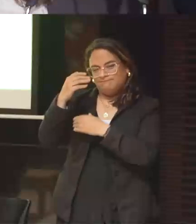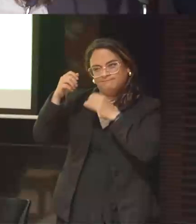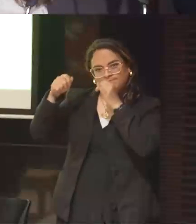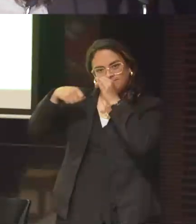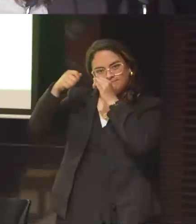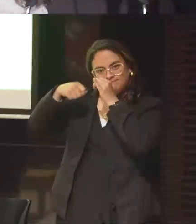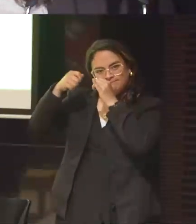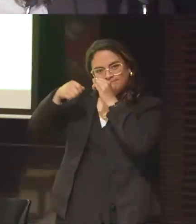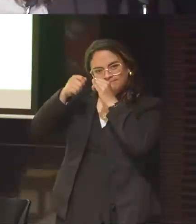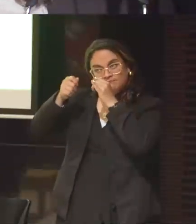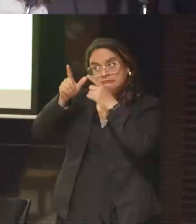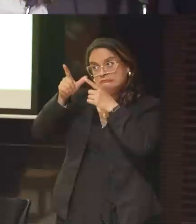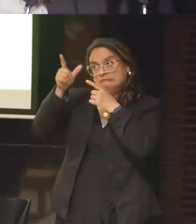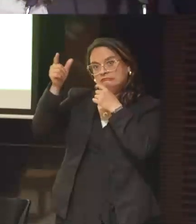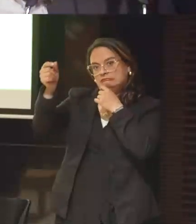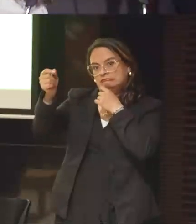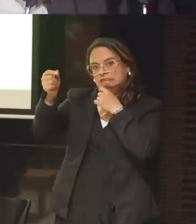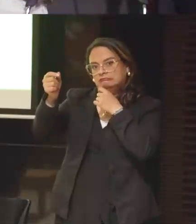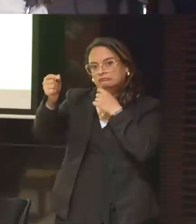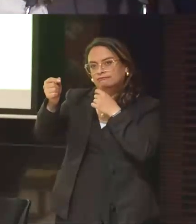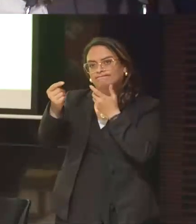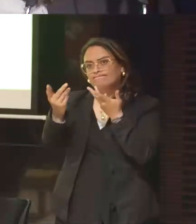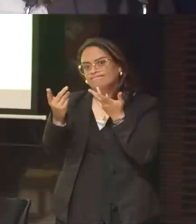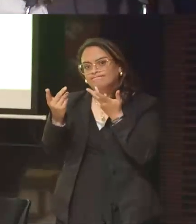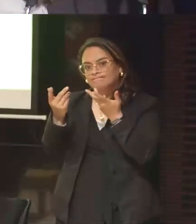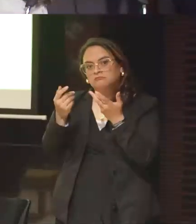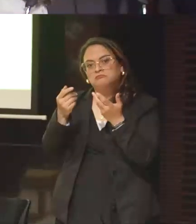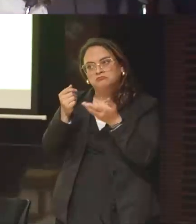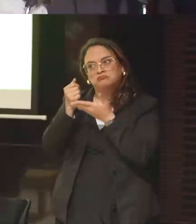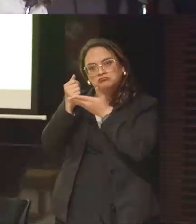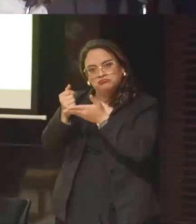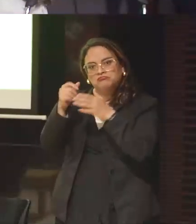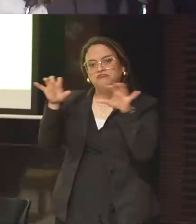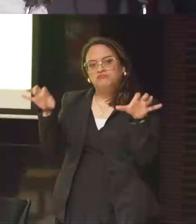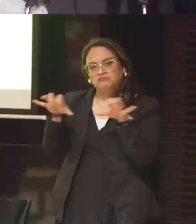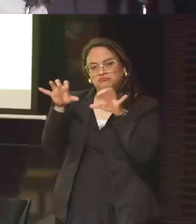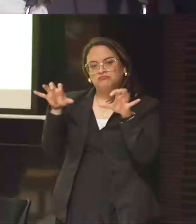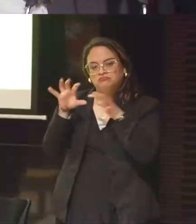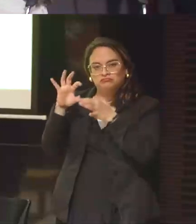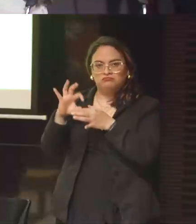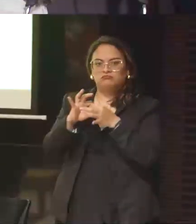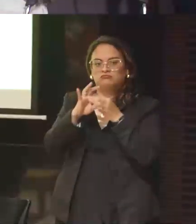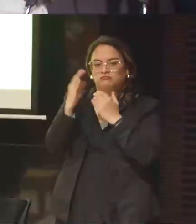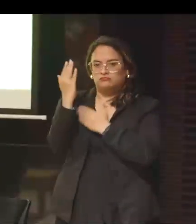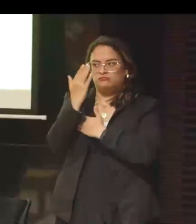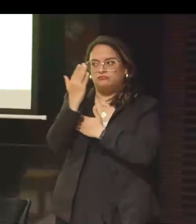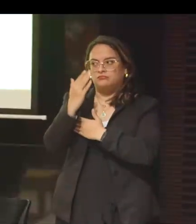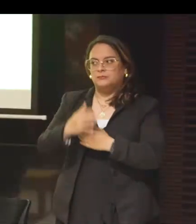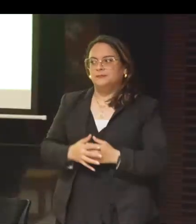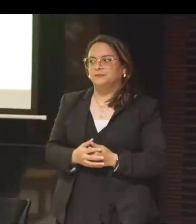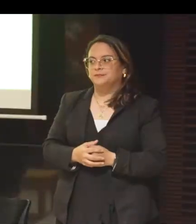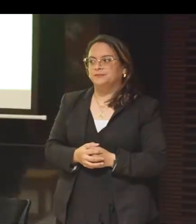que normalmente no se conectan fácilmente con el arte.